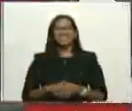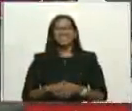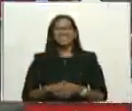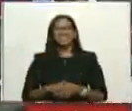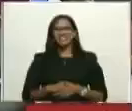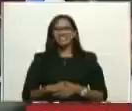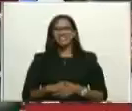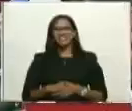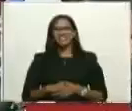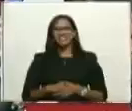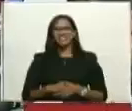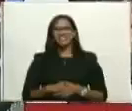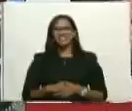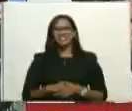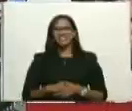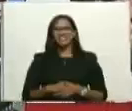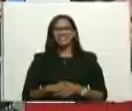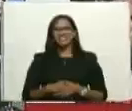Pero está dura.